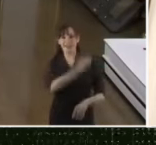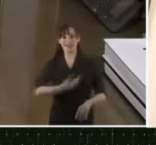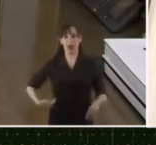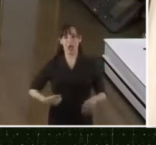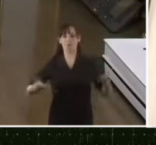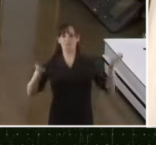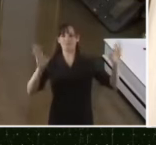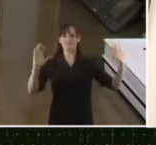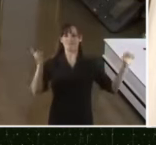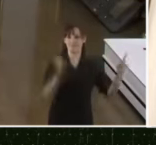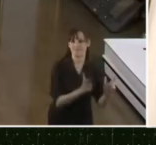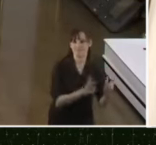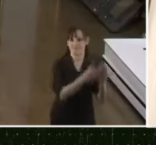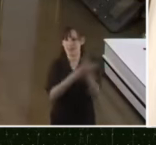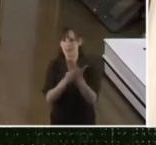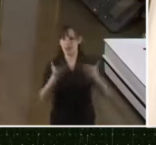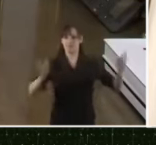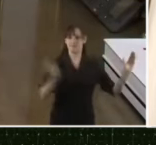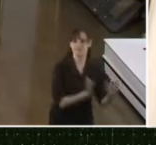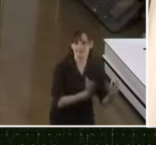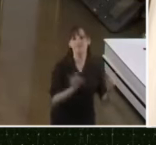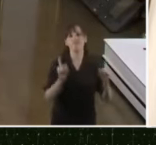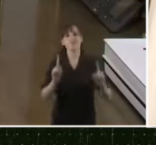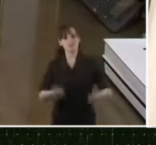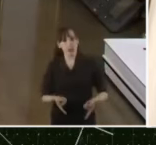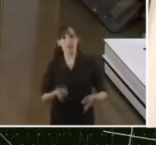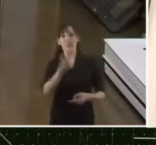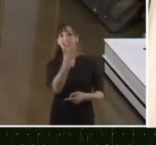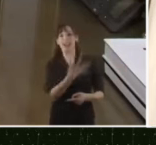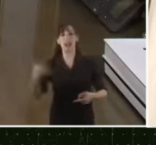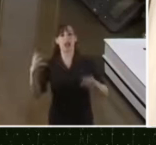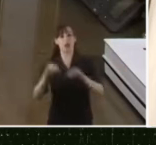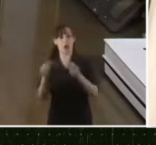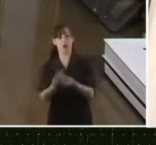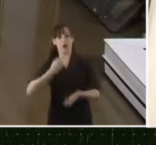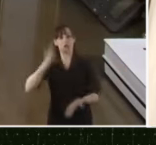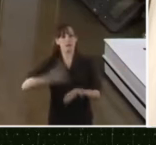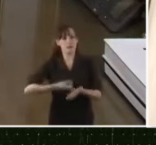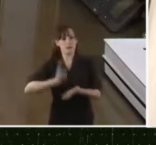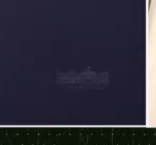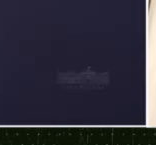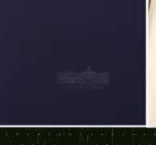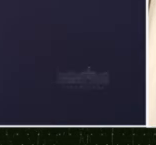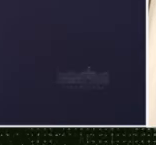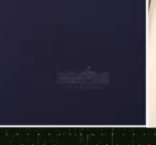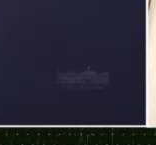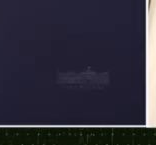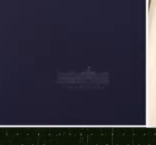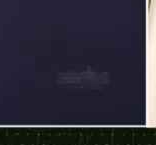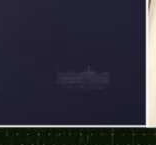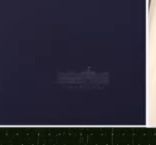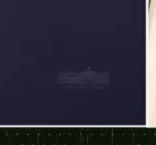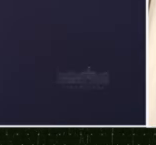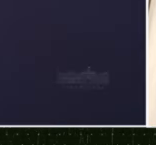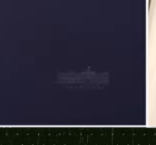ver con esta información oficial sobre la que estamos conversando, es decir, el reconocimiento oficial de que es un decreto